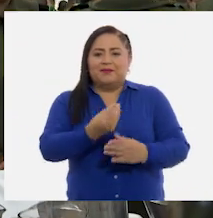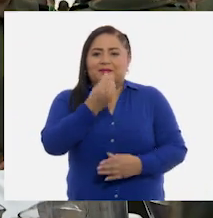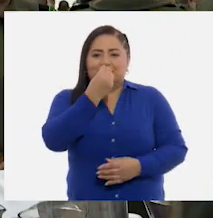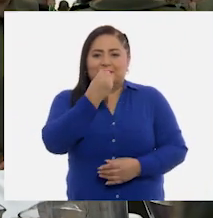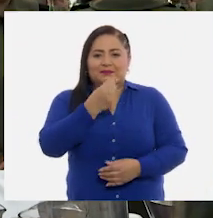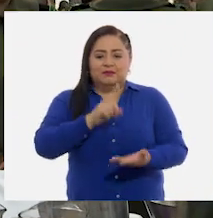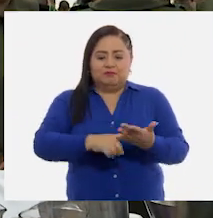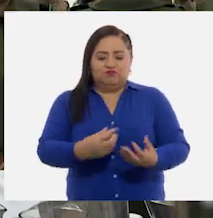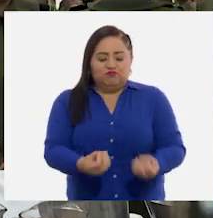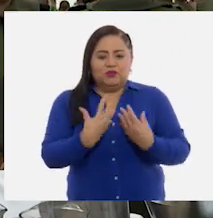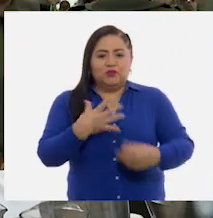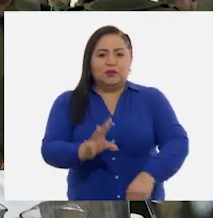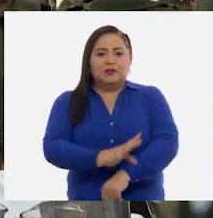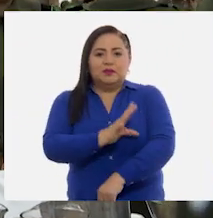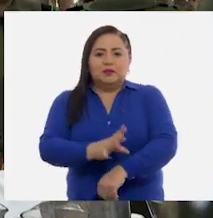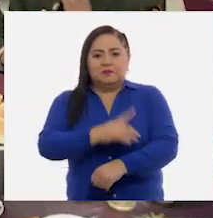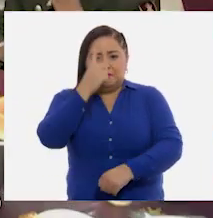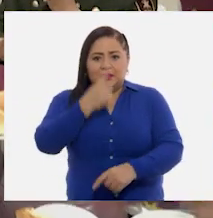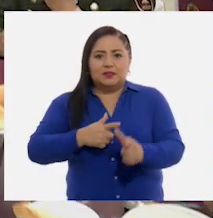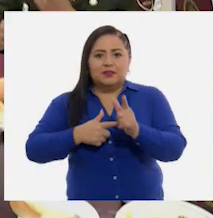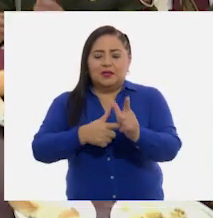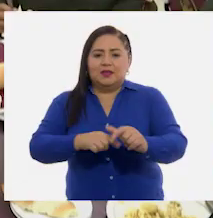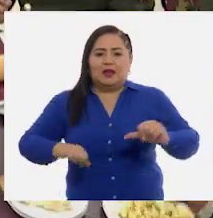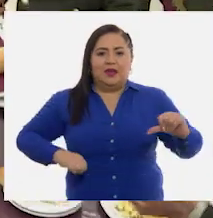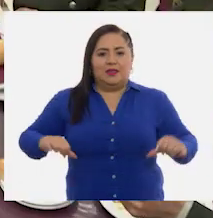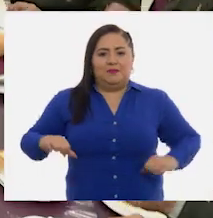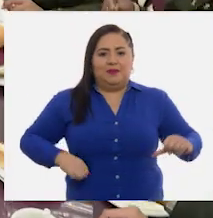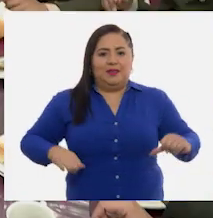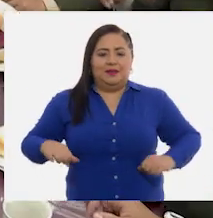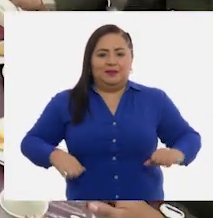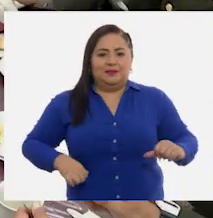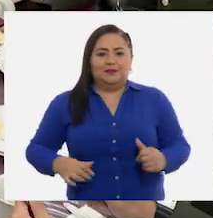dará la energía necesaria para continuar sus actividades.